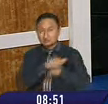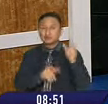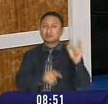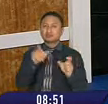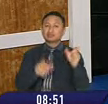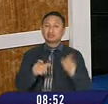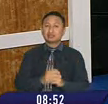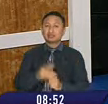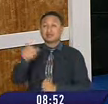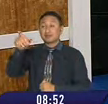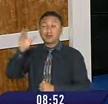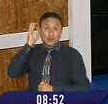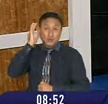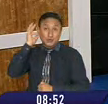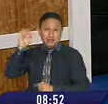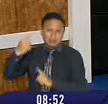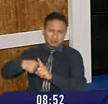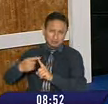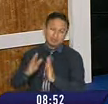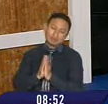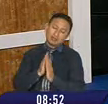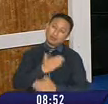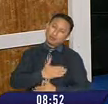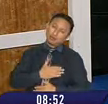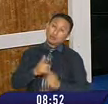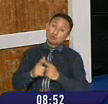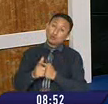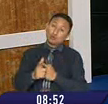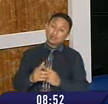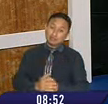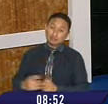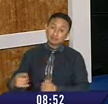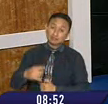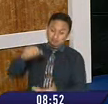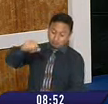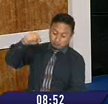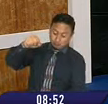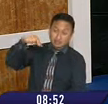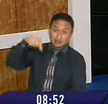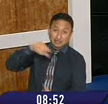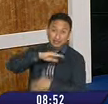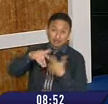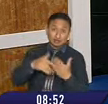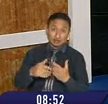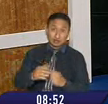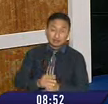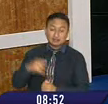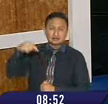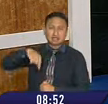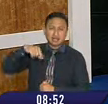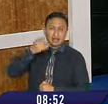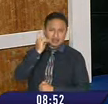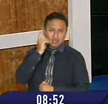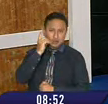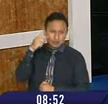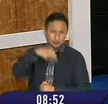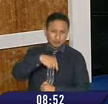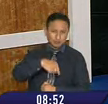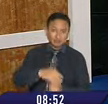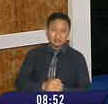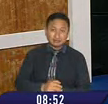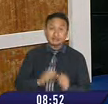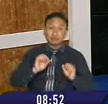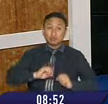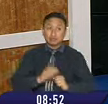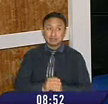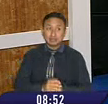ahí, a las caseritas, y que por favor, urgente, la canasta, estén todas las ecuaciones para hacer aquí un gran desayuno. ¿Te parece